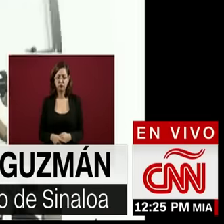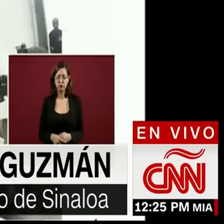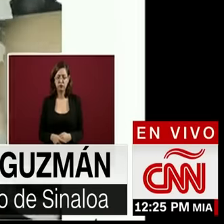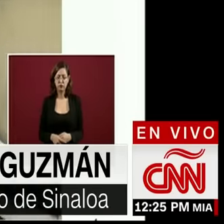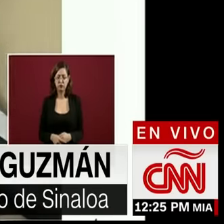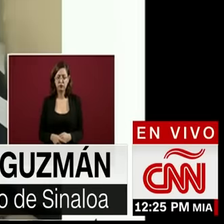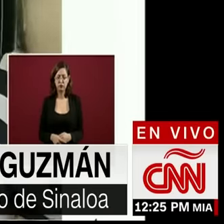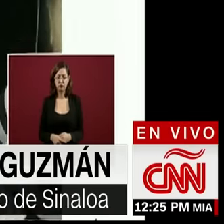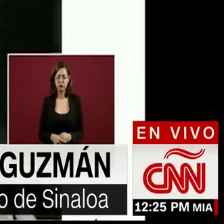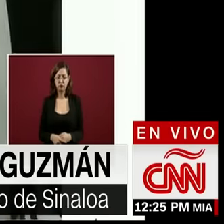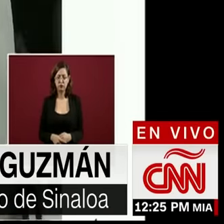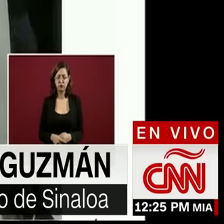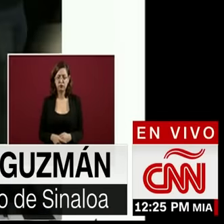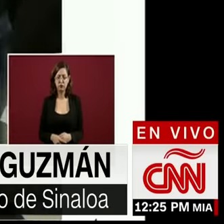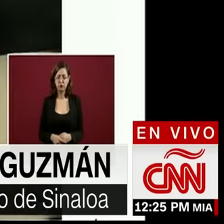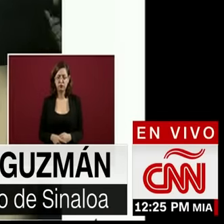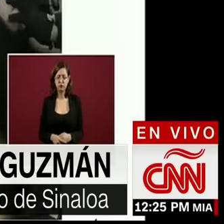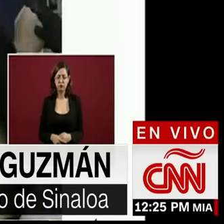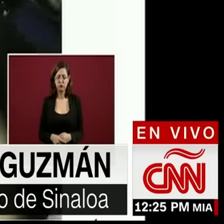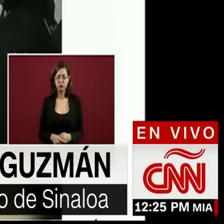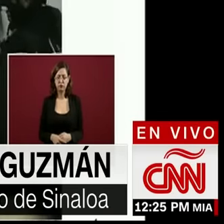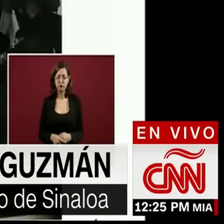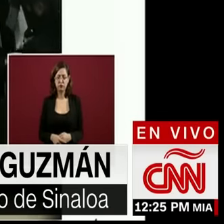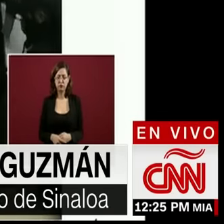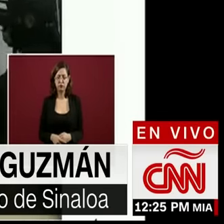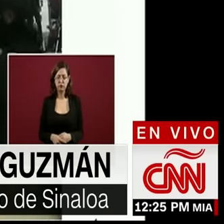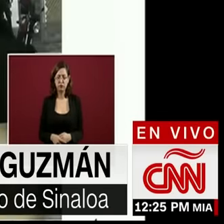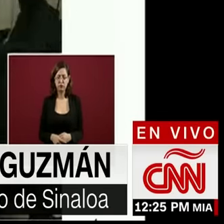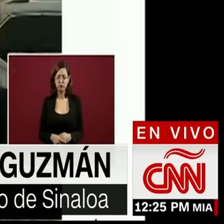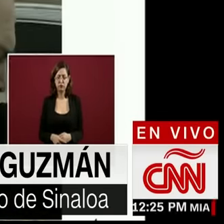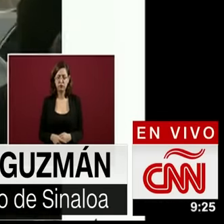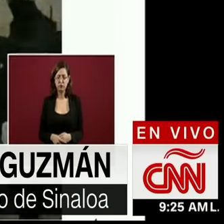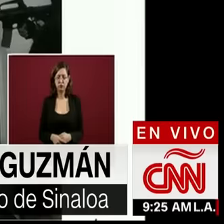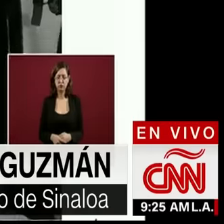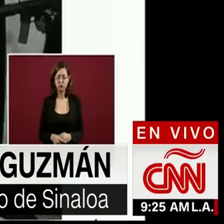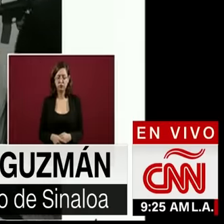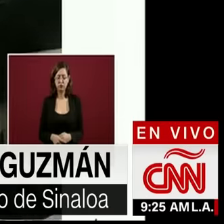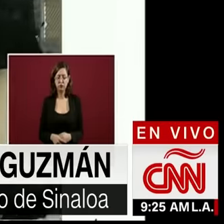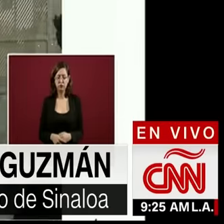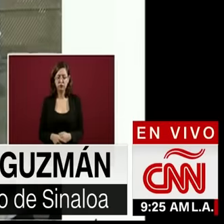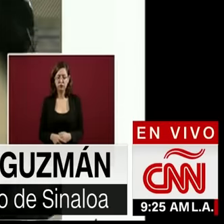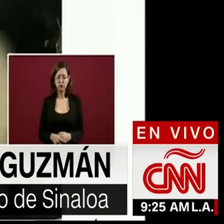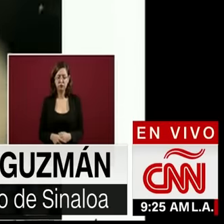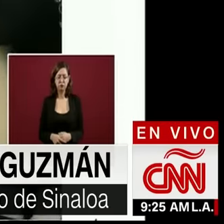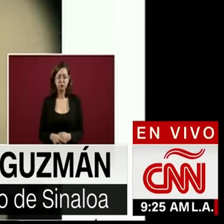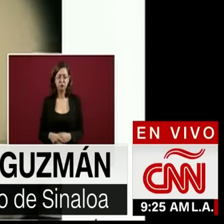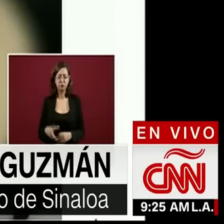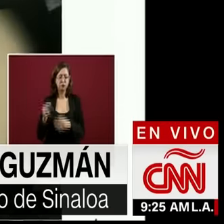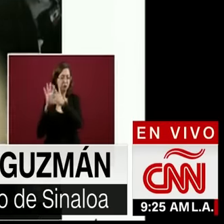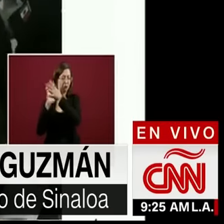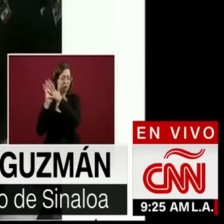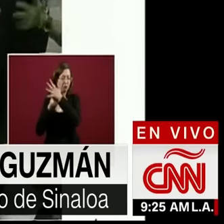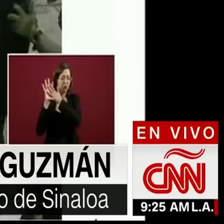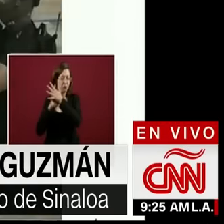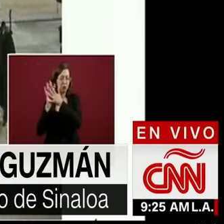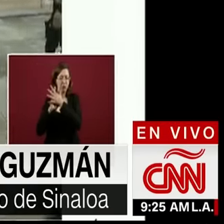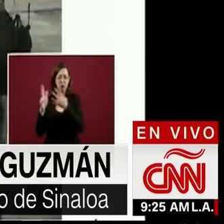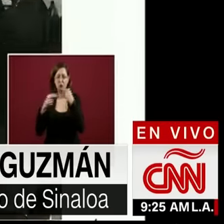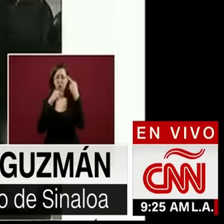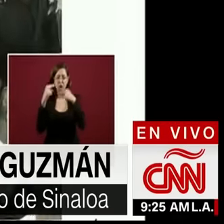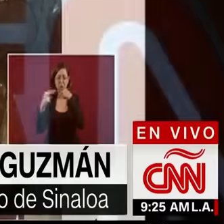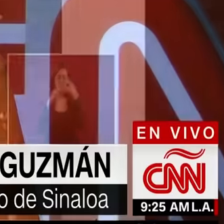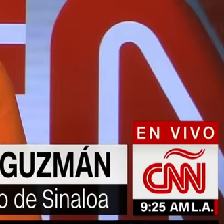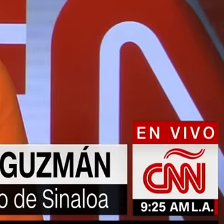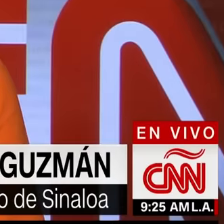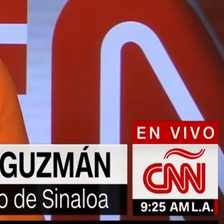ser importados a Estados Unidos. Vamos a ver qué es lo que pasa. Estamos a las esperas también de esta conferencia de prensa,